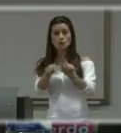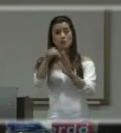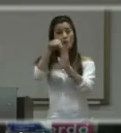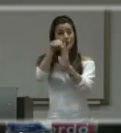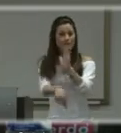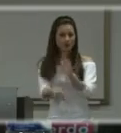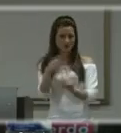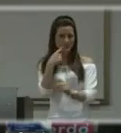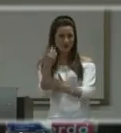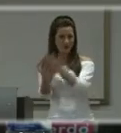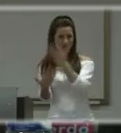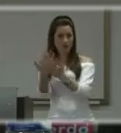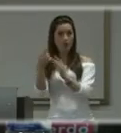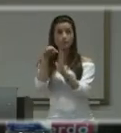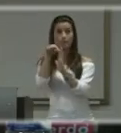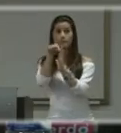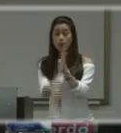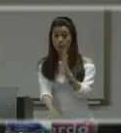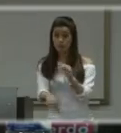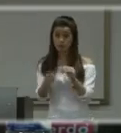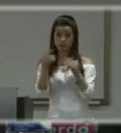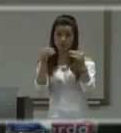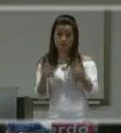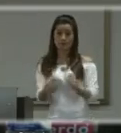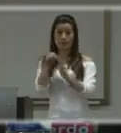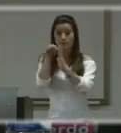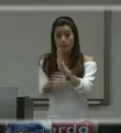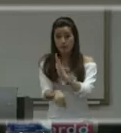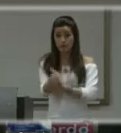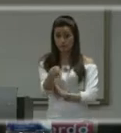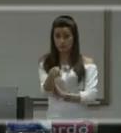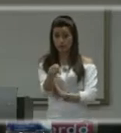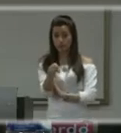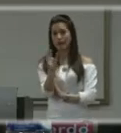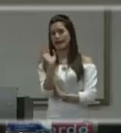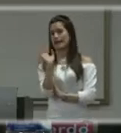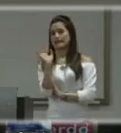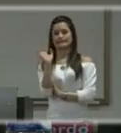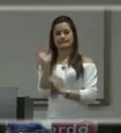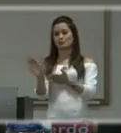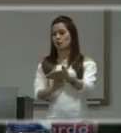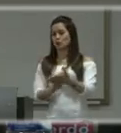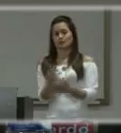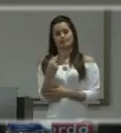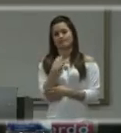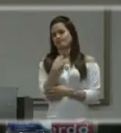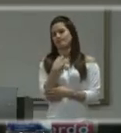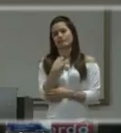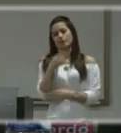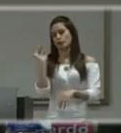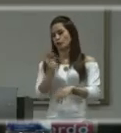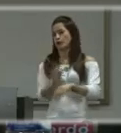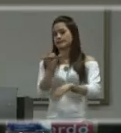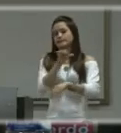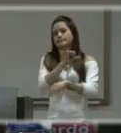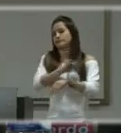profundas, entre comillas, digamos, para esas personas sí no hay solución y para eso, digamos, la